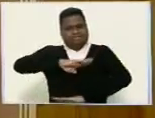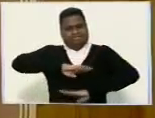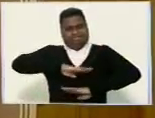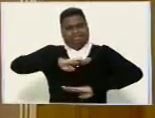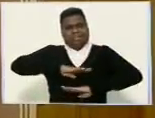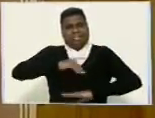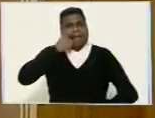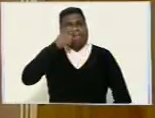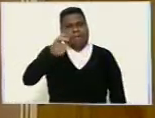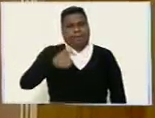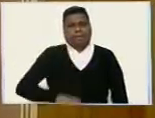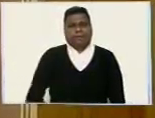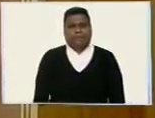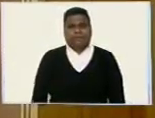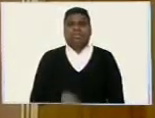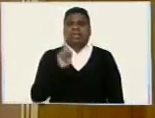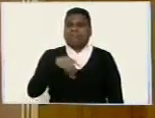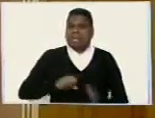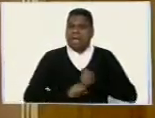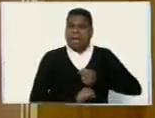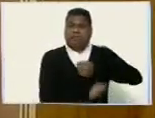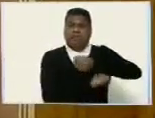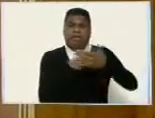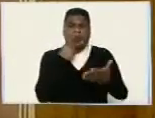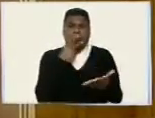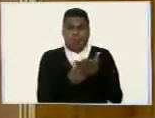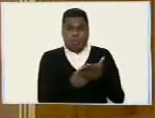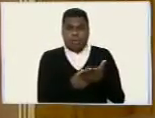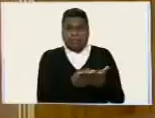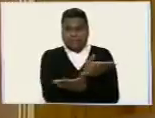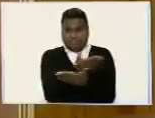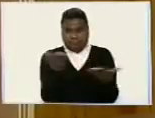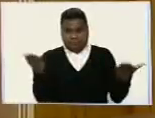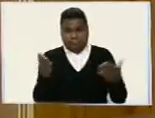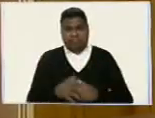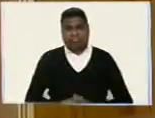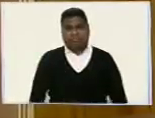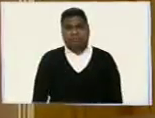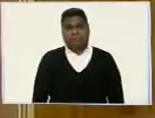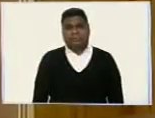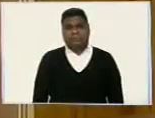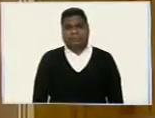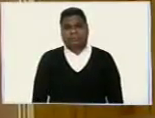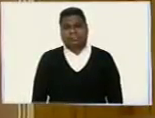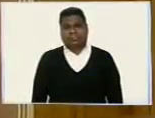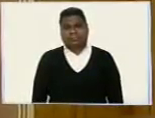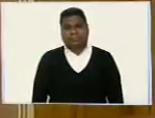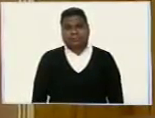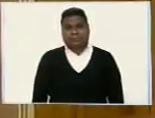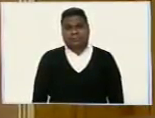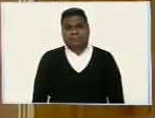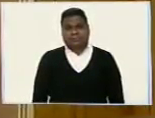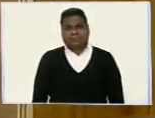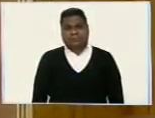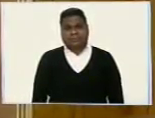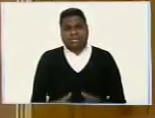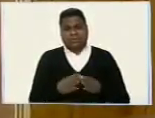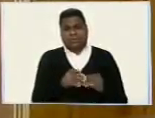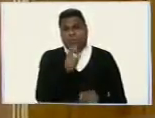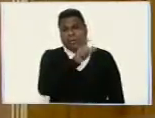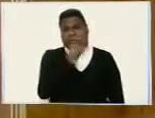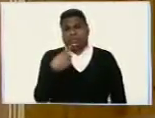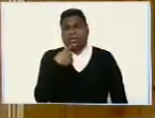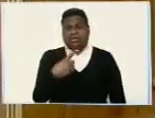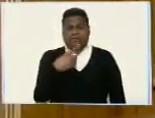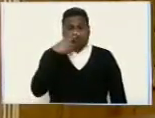soberano. Apoyamos también la propuesta, mis queridos camaradas constituyentes y pueblo de Venezuela, y a todo el mundo lo decimos con